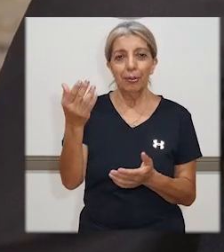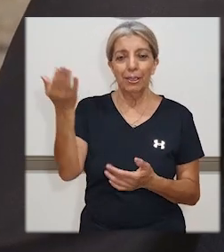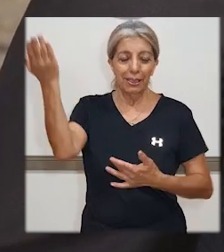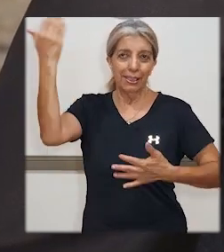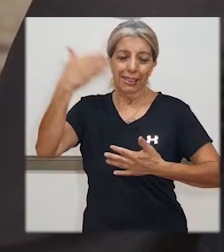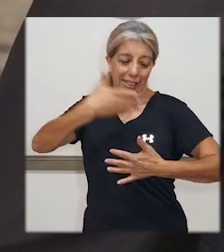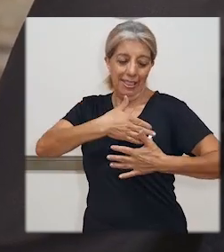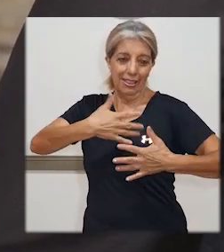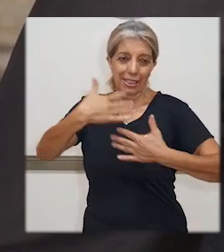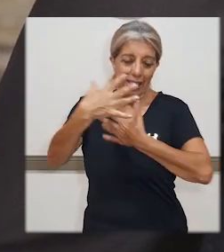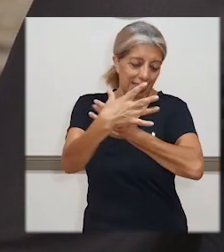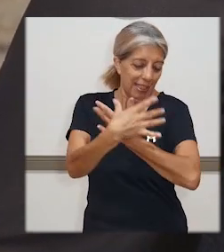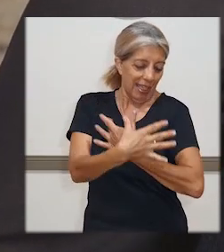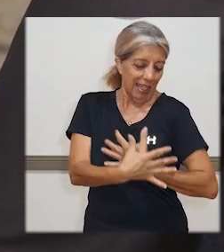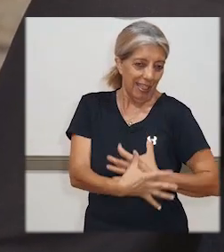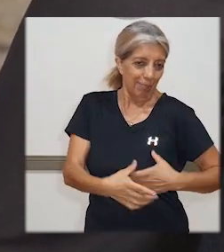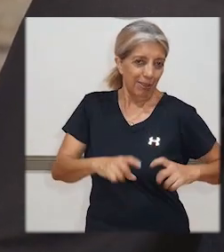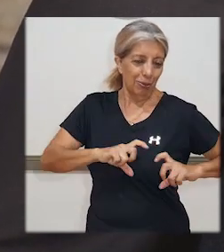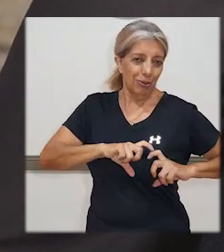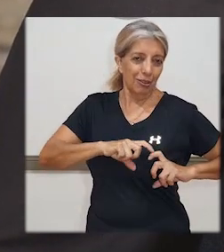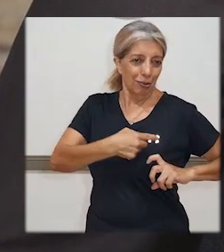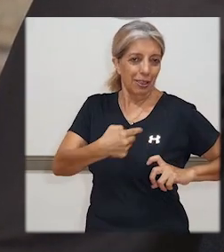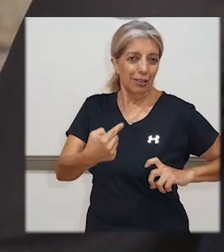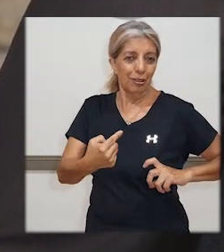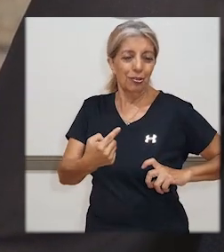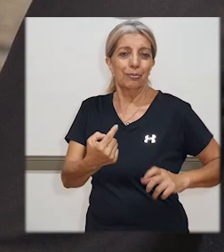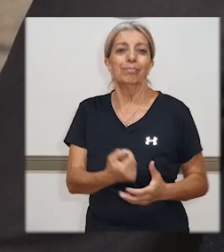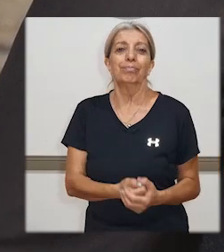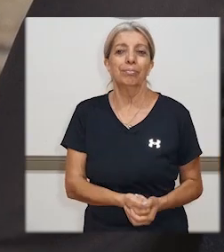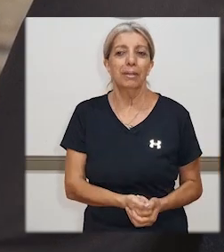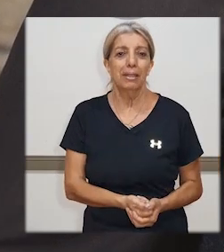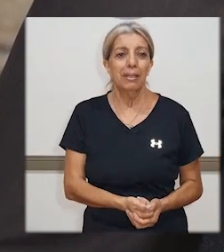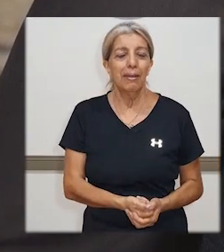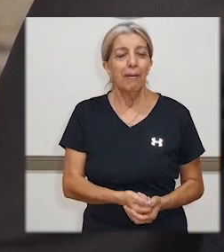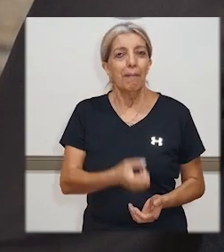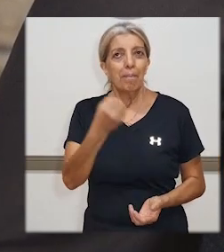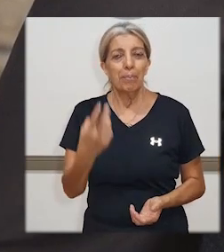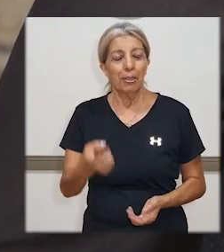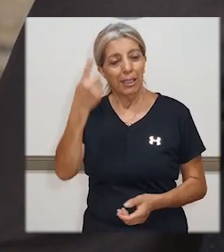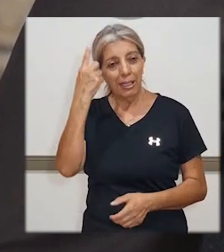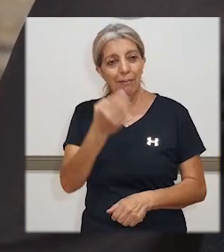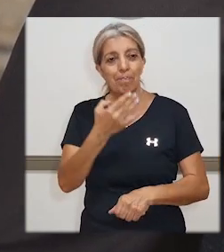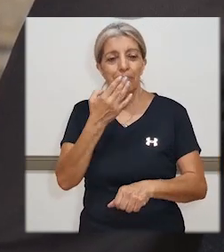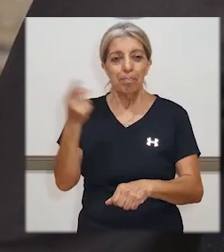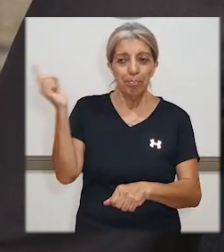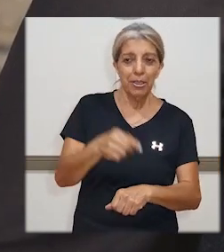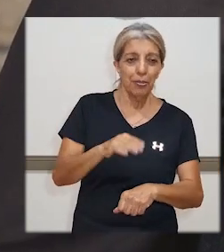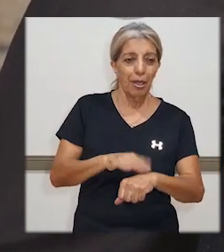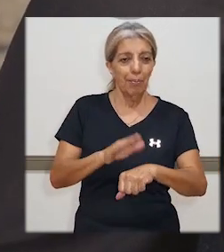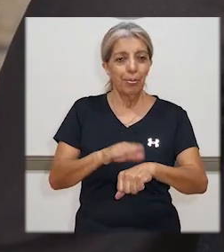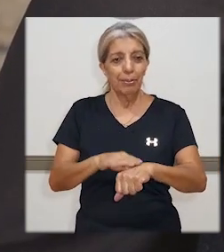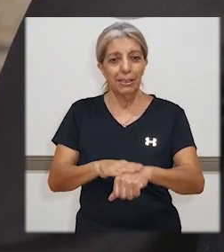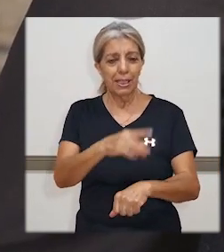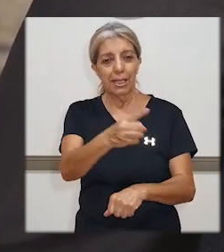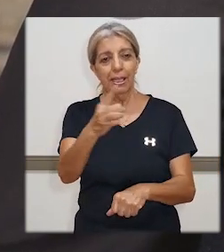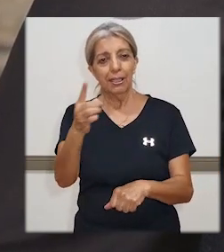Espíritu Santo. Porque la promesa ha sido hecha a ustedes y a sus hijos y a